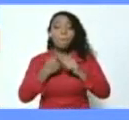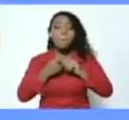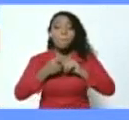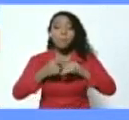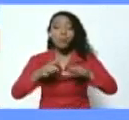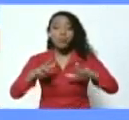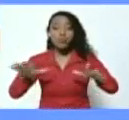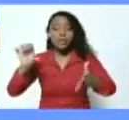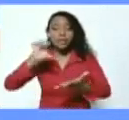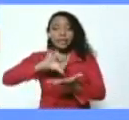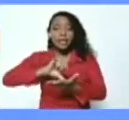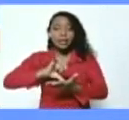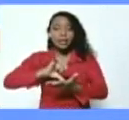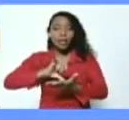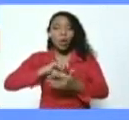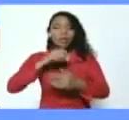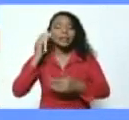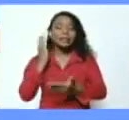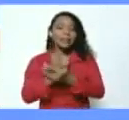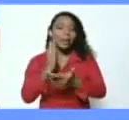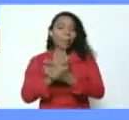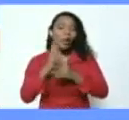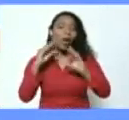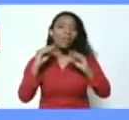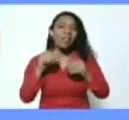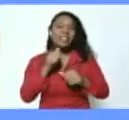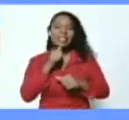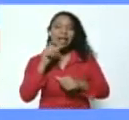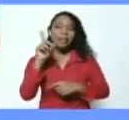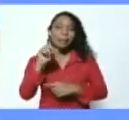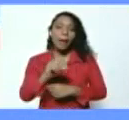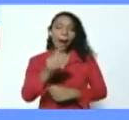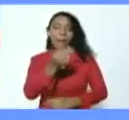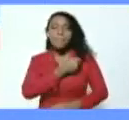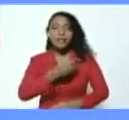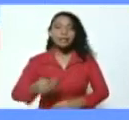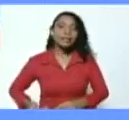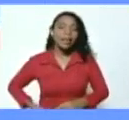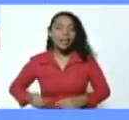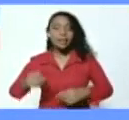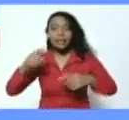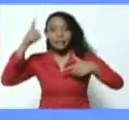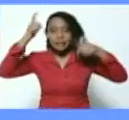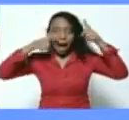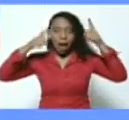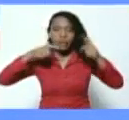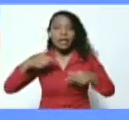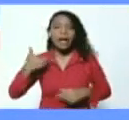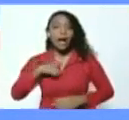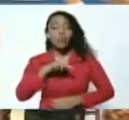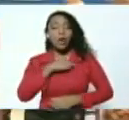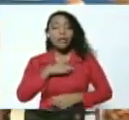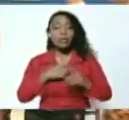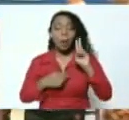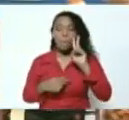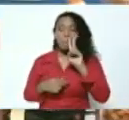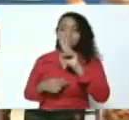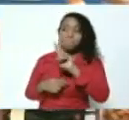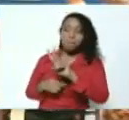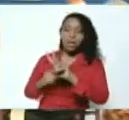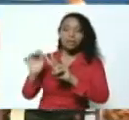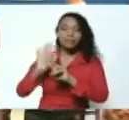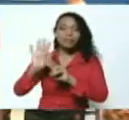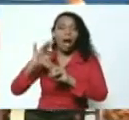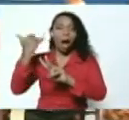pluripolar del que siempre nos hablaba también el comandante Chávez. Y que desde nuestro punto de vista ya existe, y por